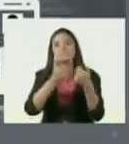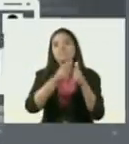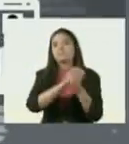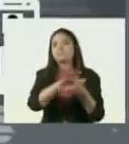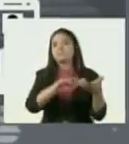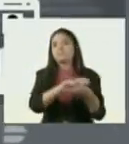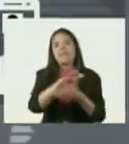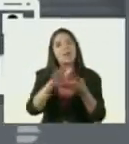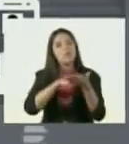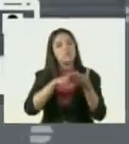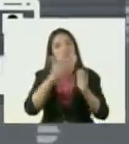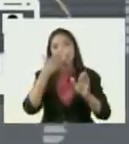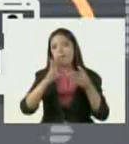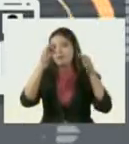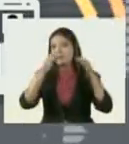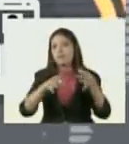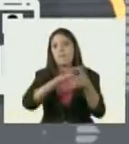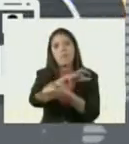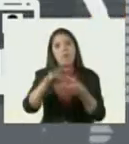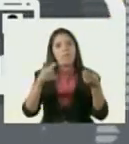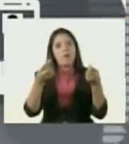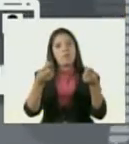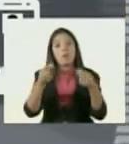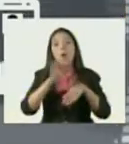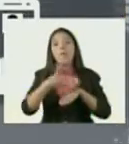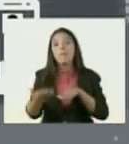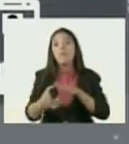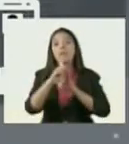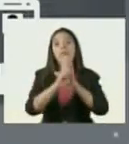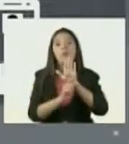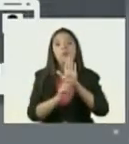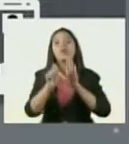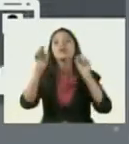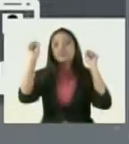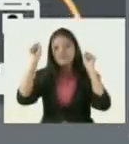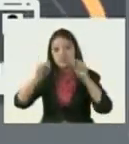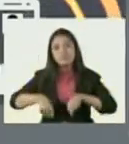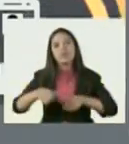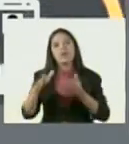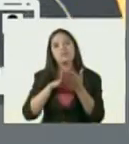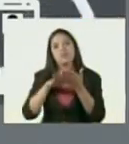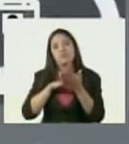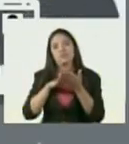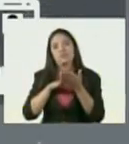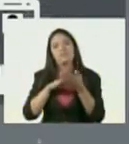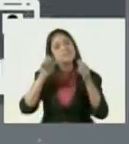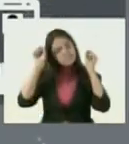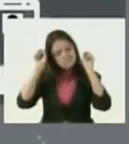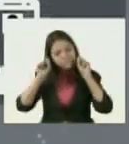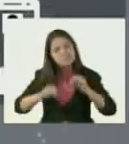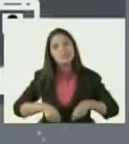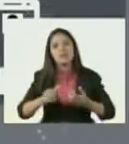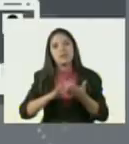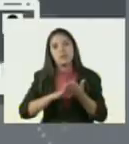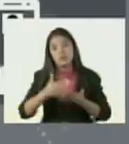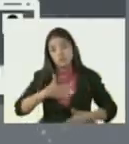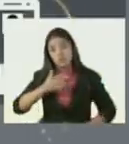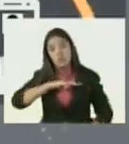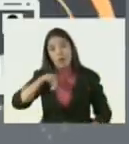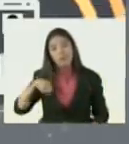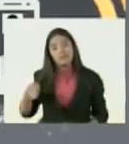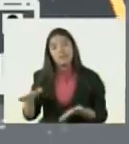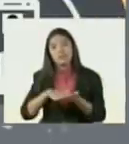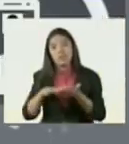la solución definitiva a la guerra económica. Porque la constituyente sí es la solución, compatriotas, es nuestra solución.